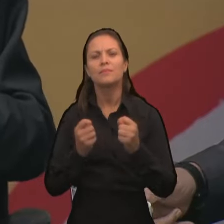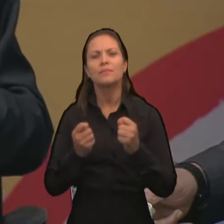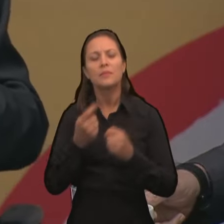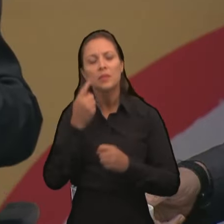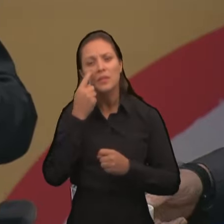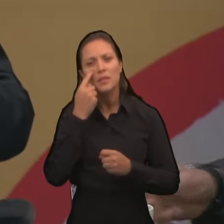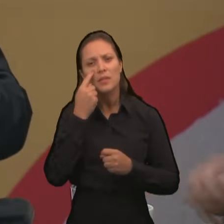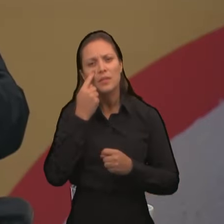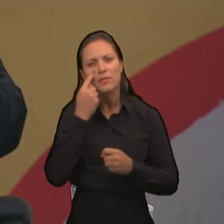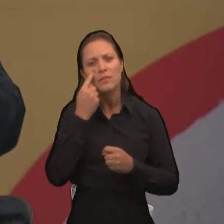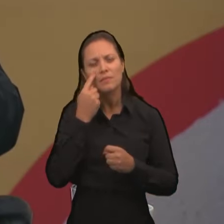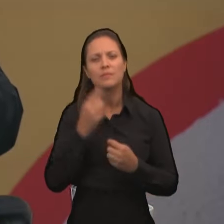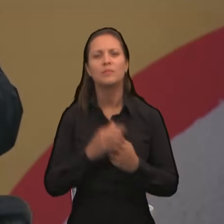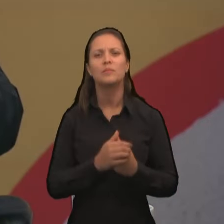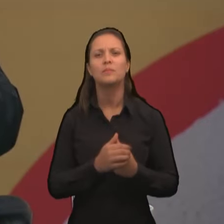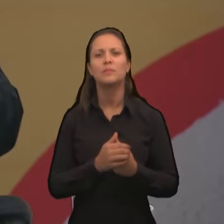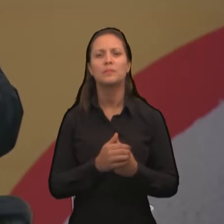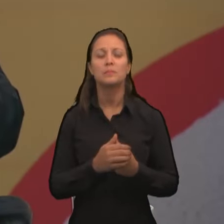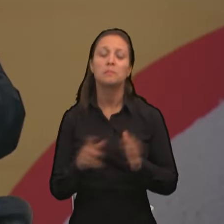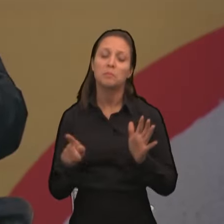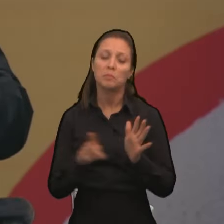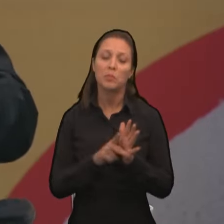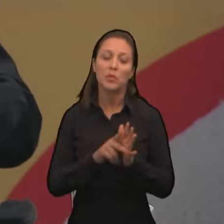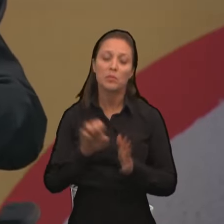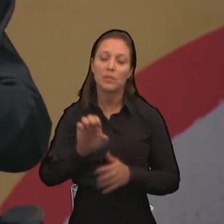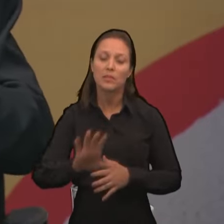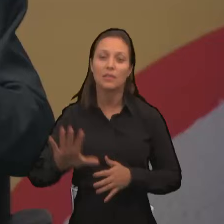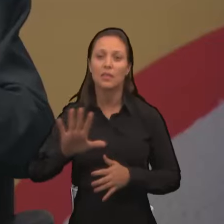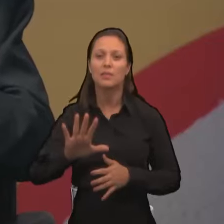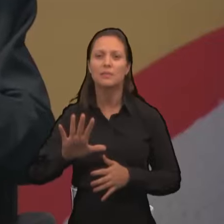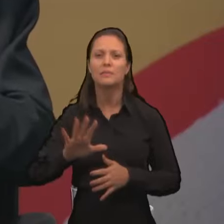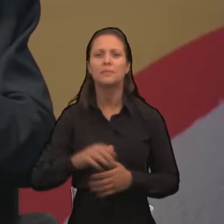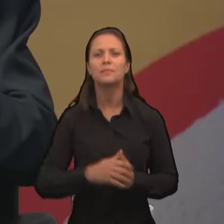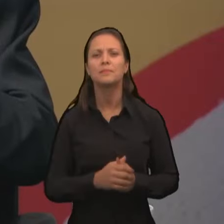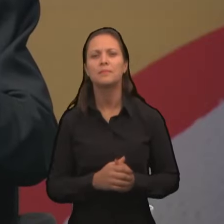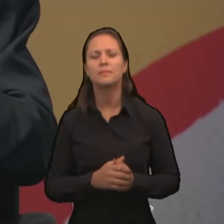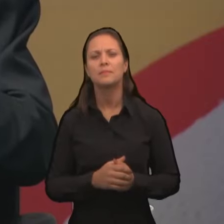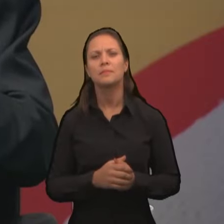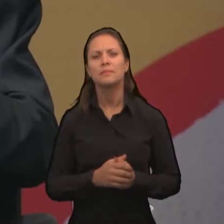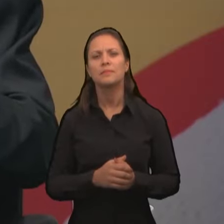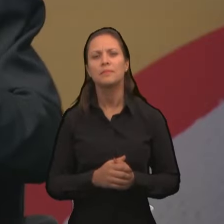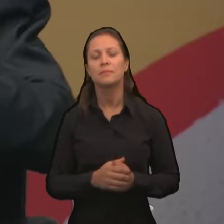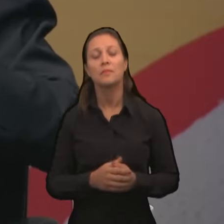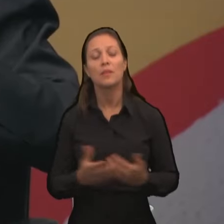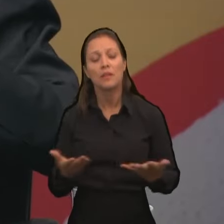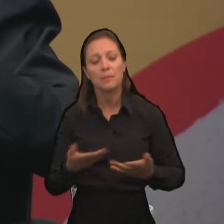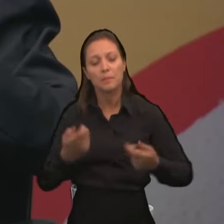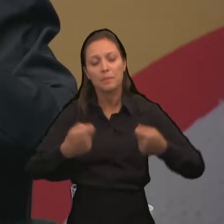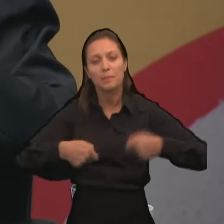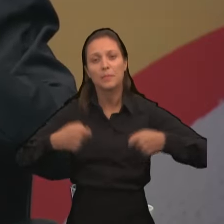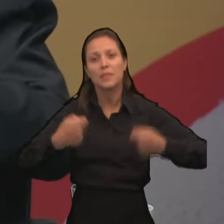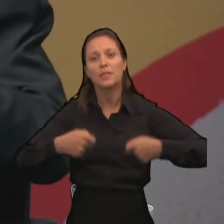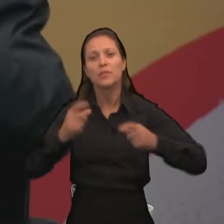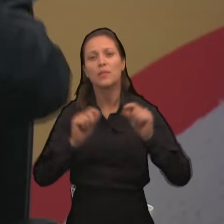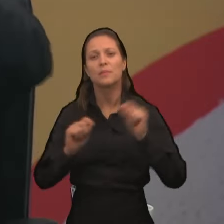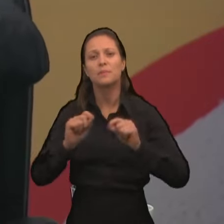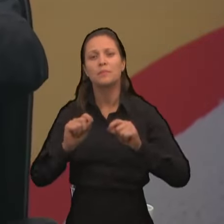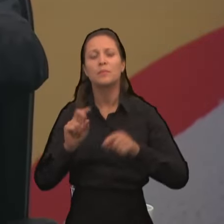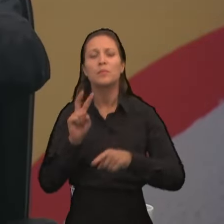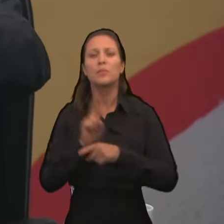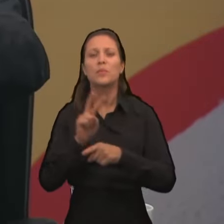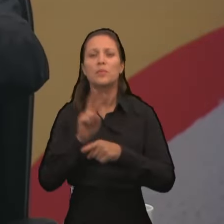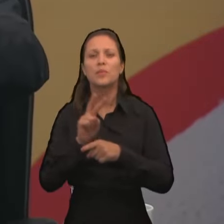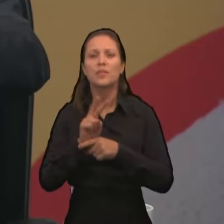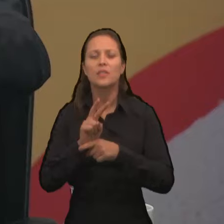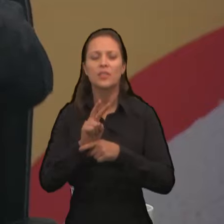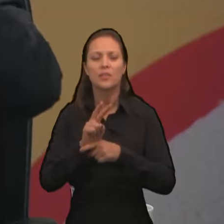riesgos más grandes de lo que ofrece muchas veces el propio Estado. En esta forma, estamos lidiando con la necesidad de